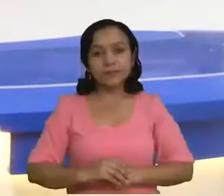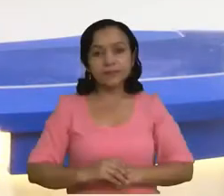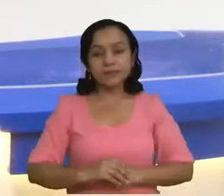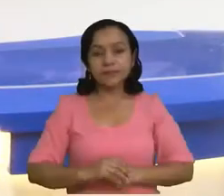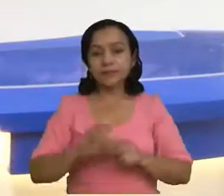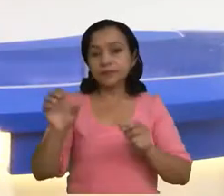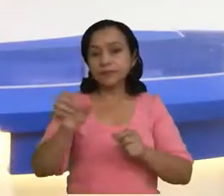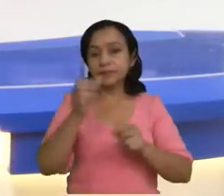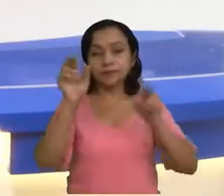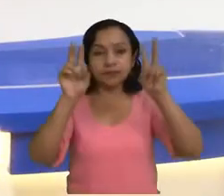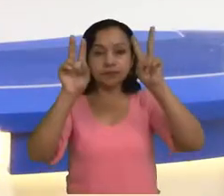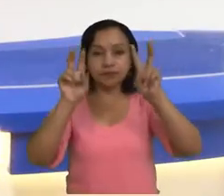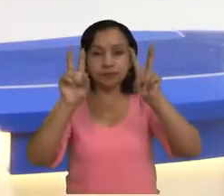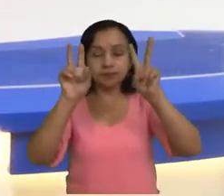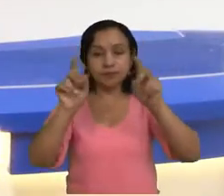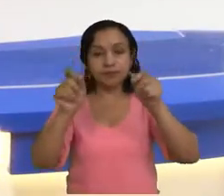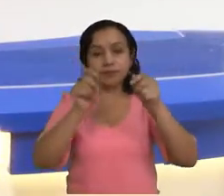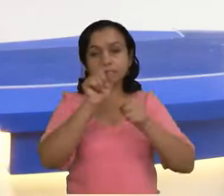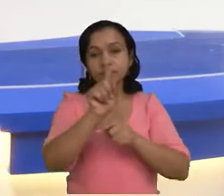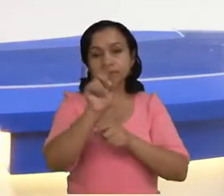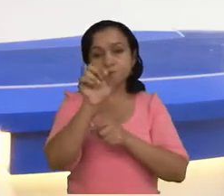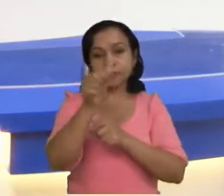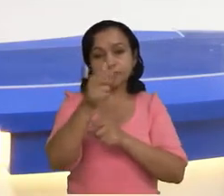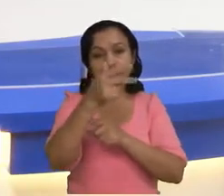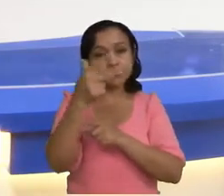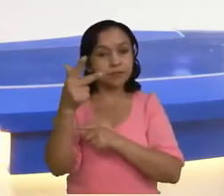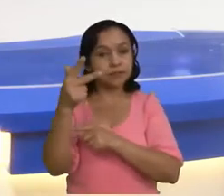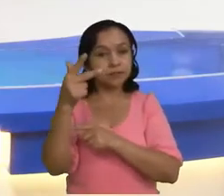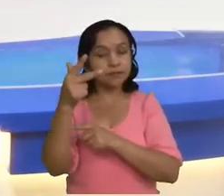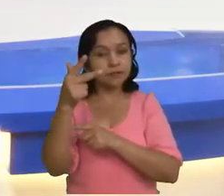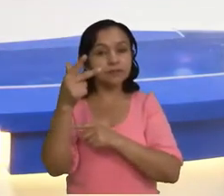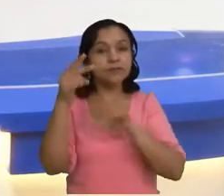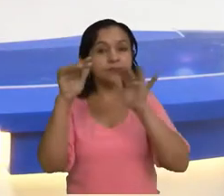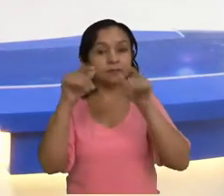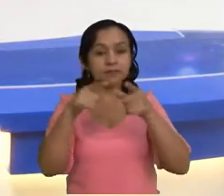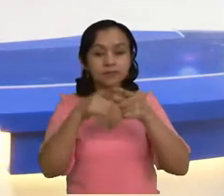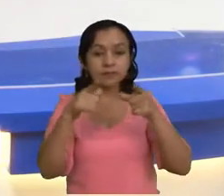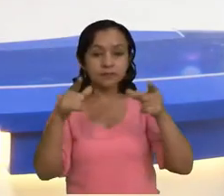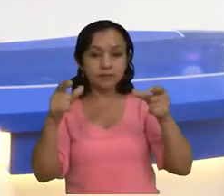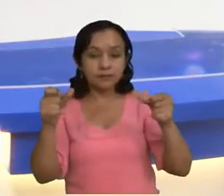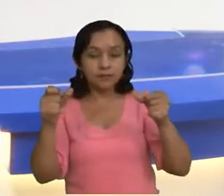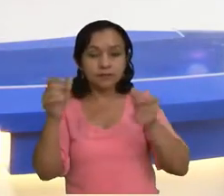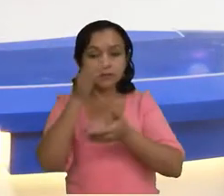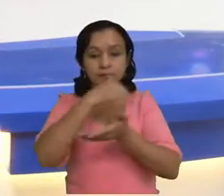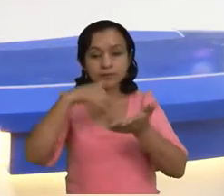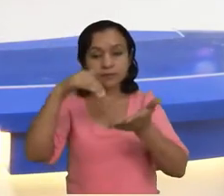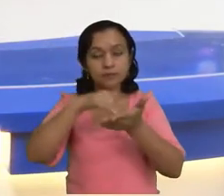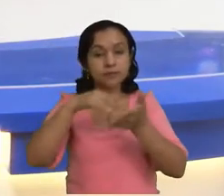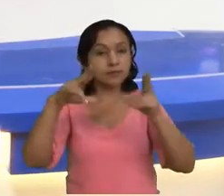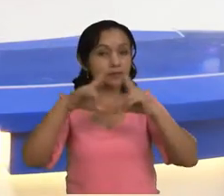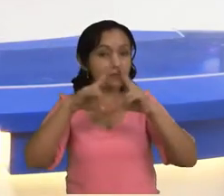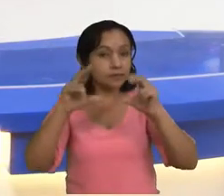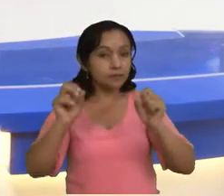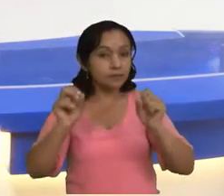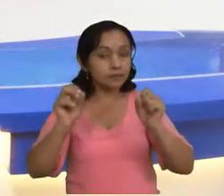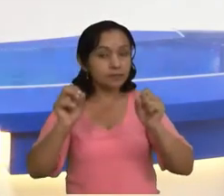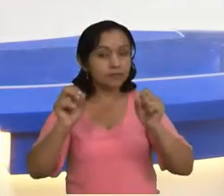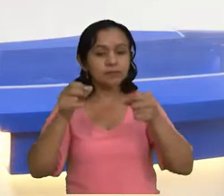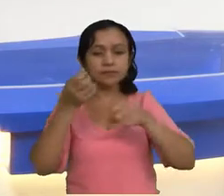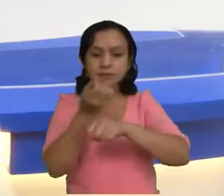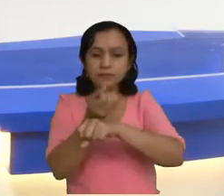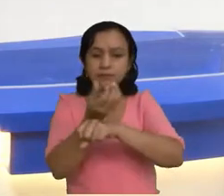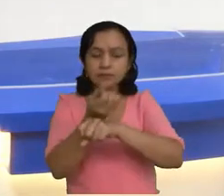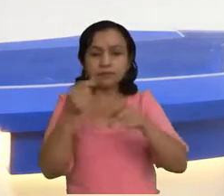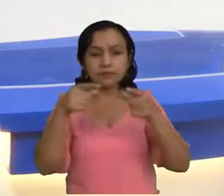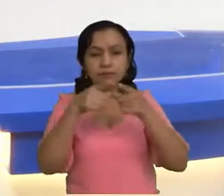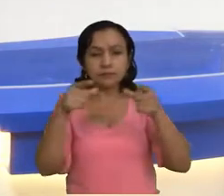Por otra parte, en celebración del 168 aniversario de haber sido Managua elevada a capital de la República, la comuna capitalina